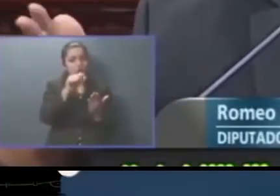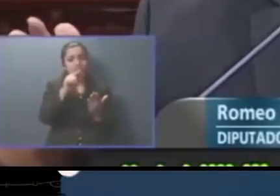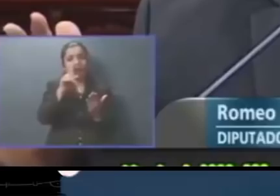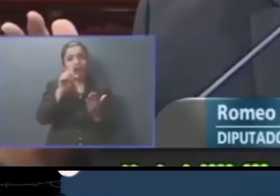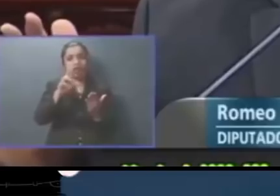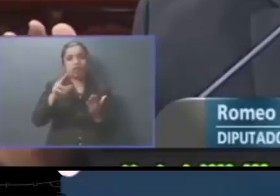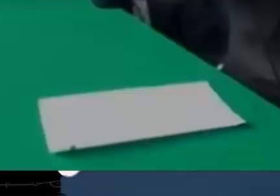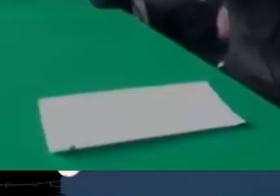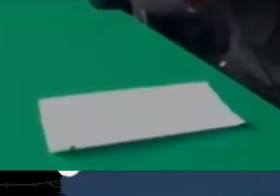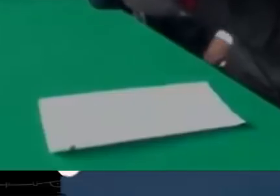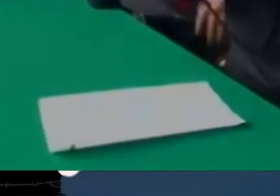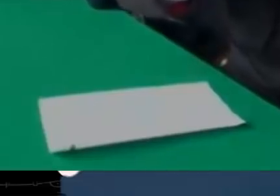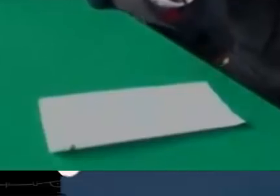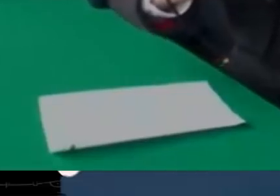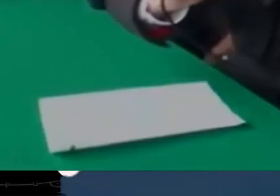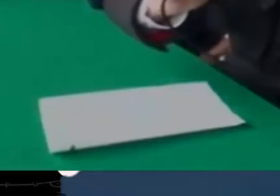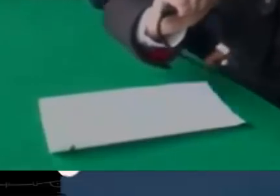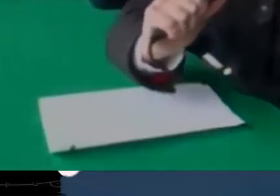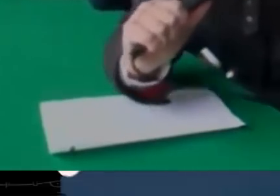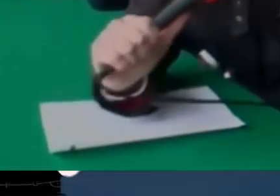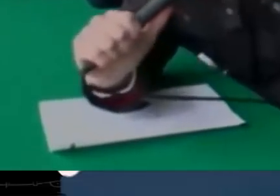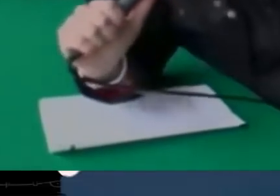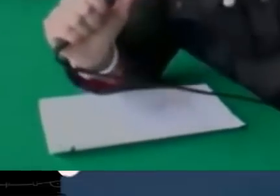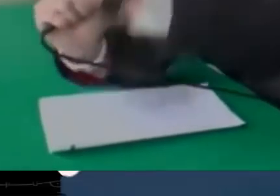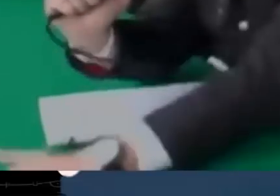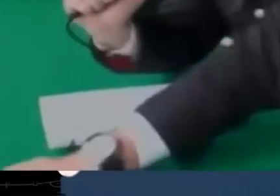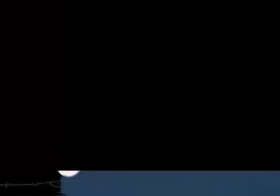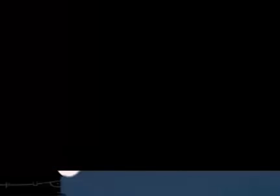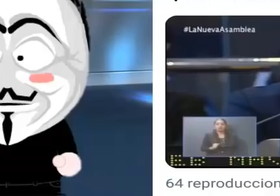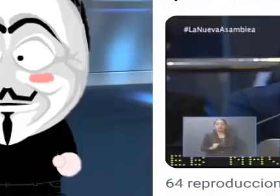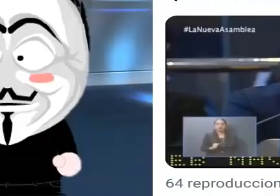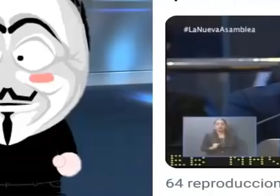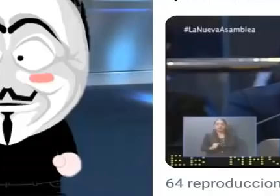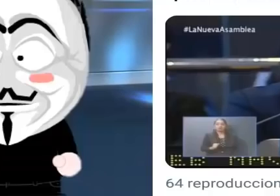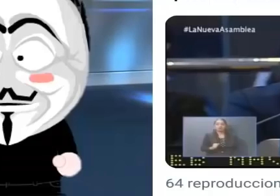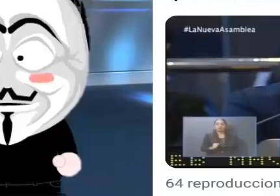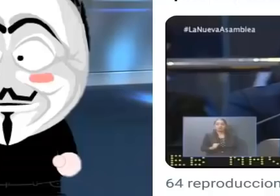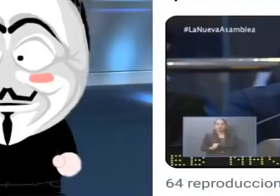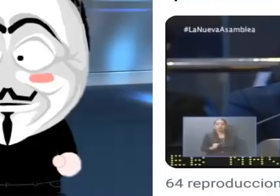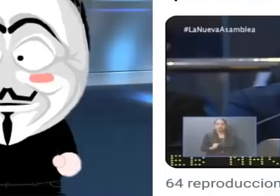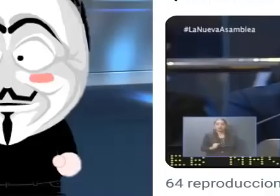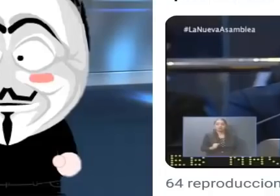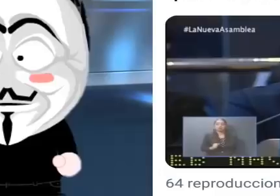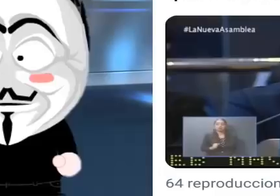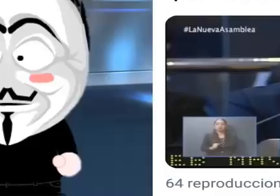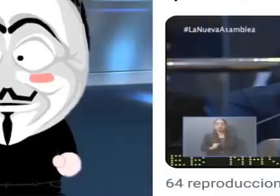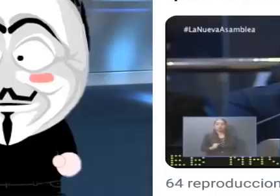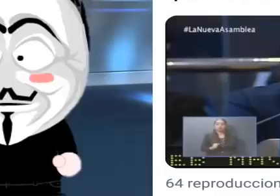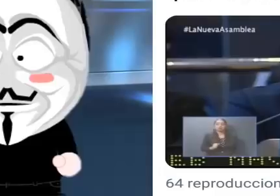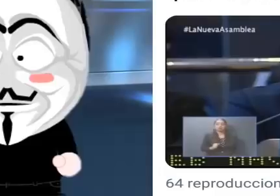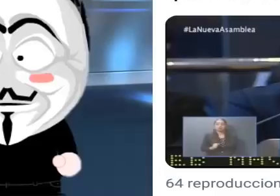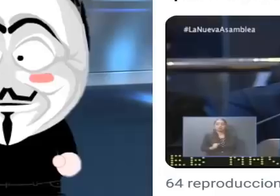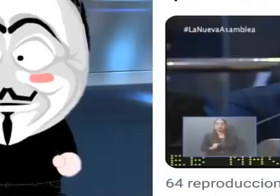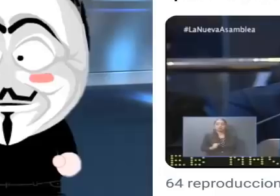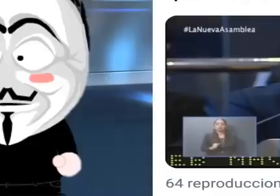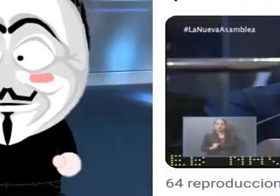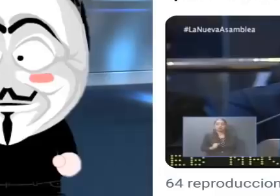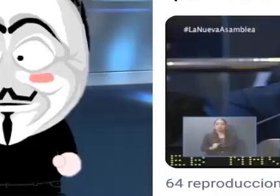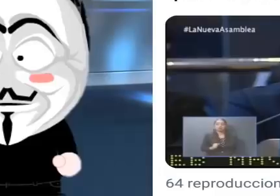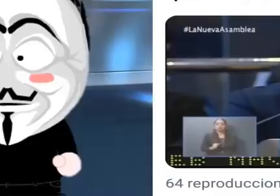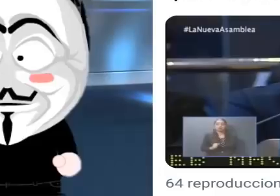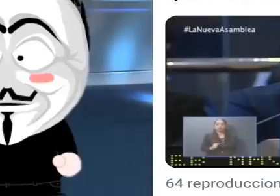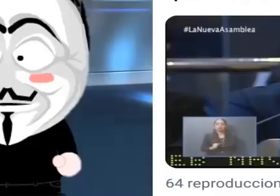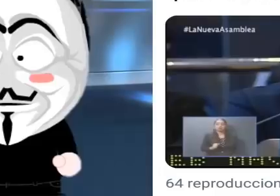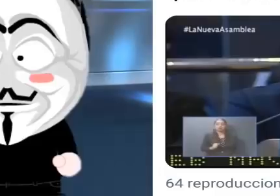sé que son ladrones. ¿Qué está pasando, doctor? ¿Qué está pasando? Y el diputado Navarro también le dio la bienvenida a